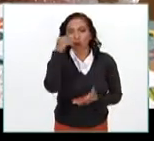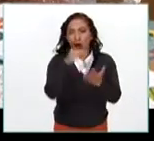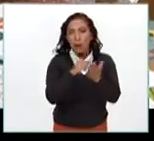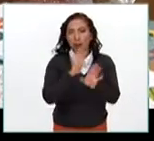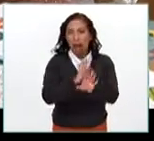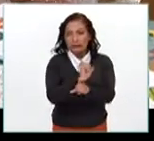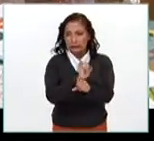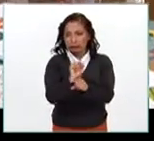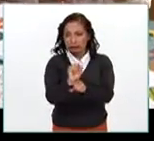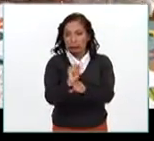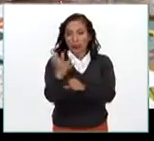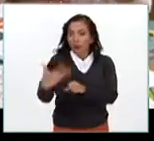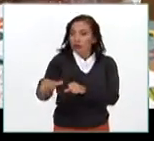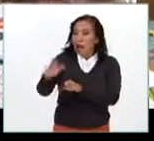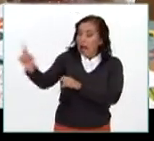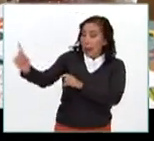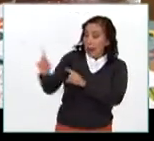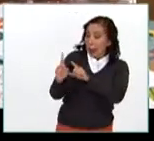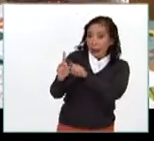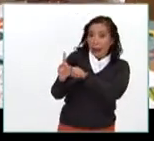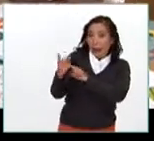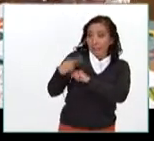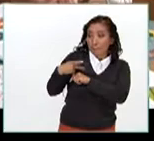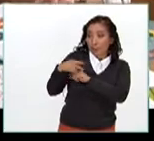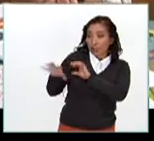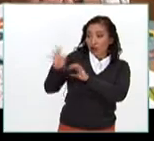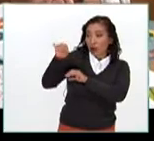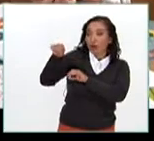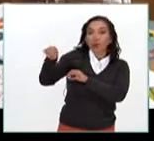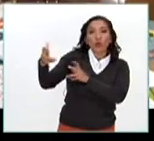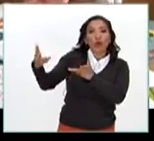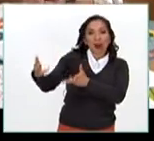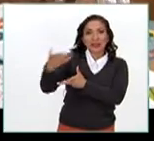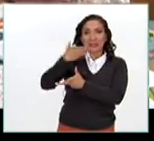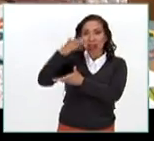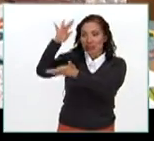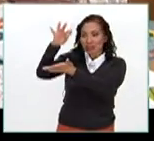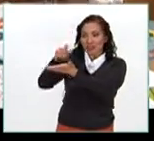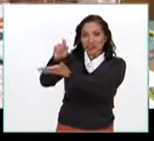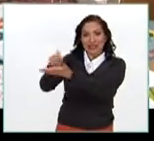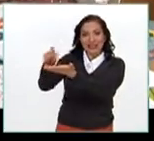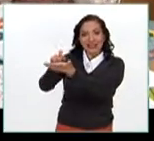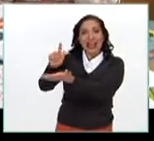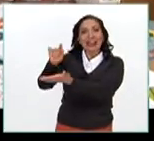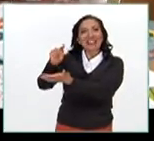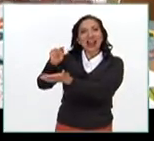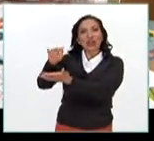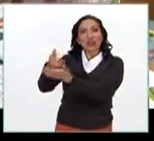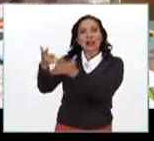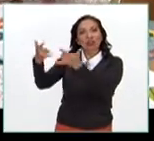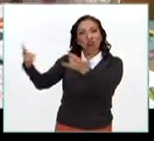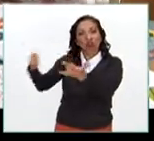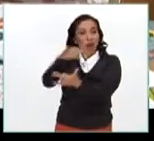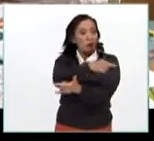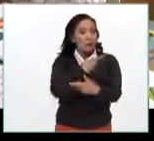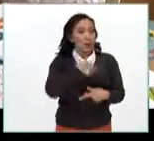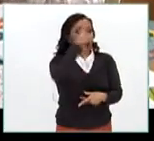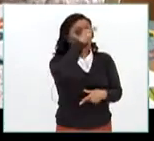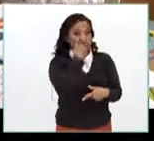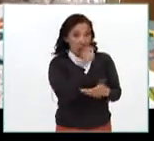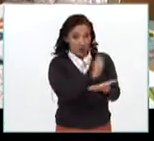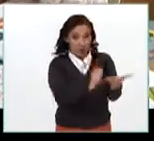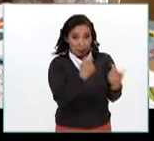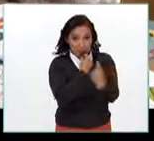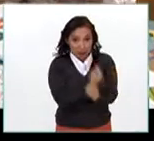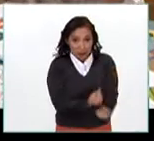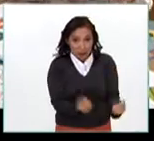creo que es más sencillo buscar a alguien, encontrar a alguien que haga un buen texto literario que encontrar un científico que pueda escribir